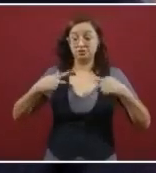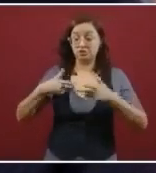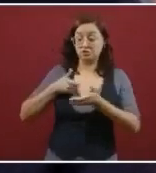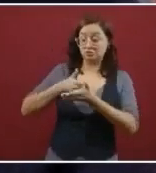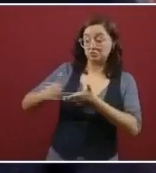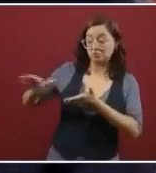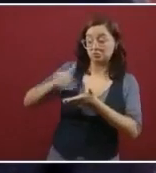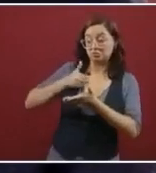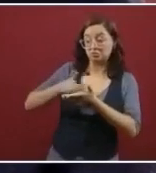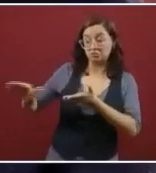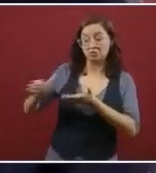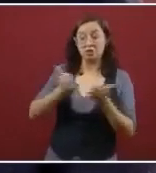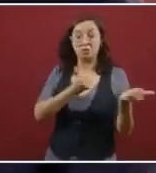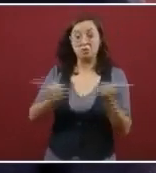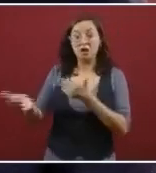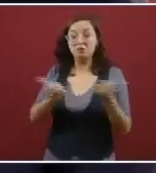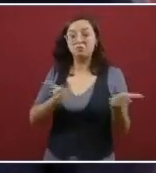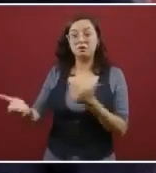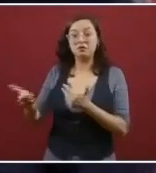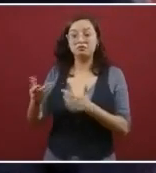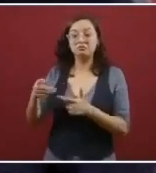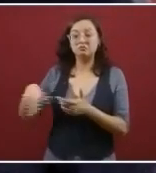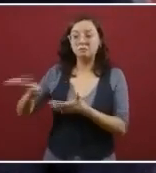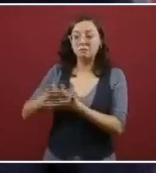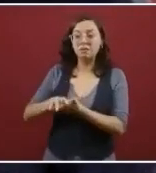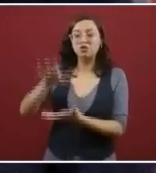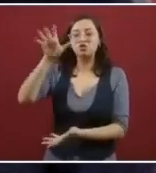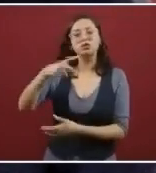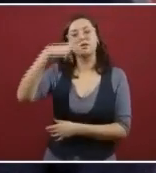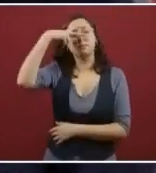mayoritariamente de mexicanos.